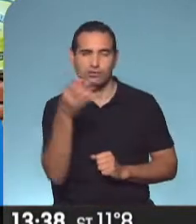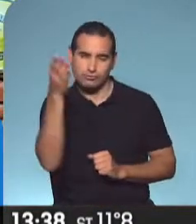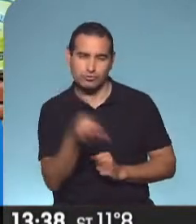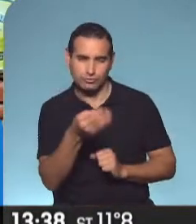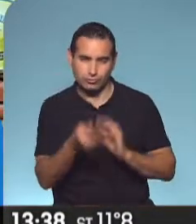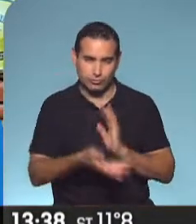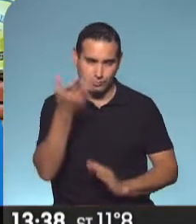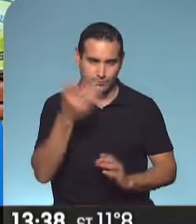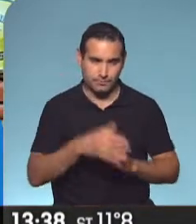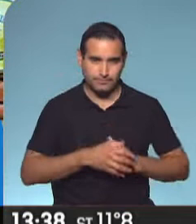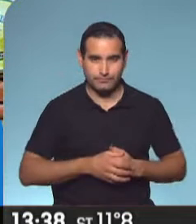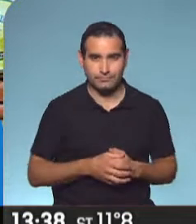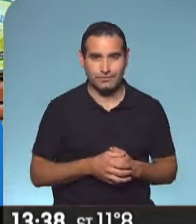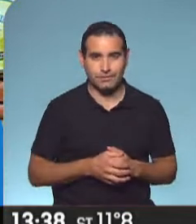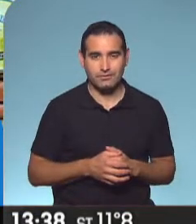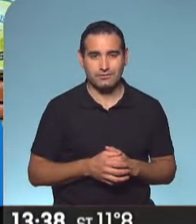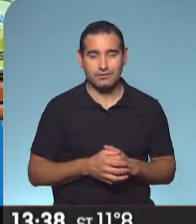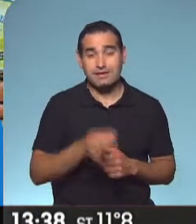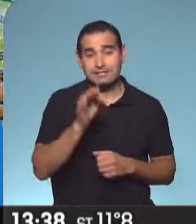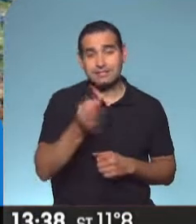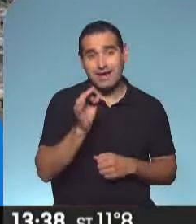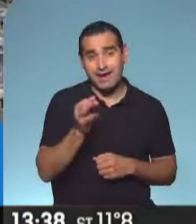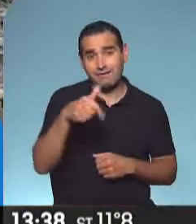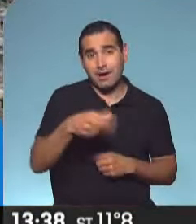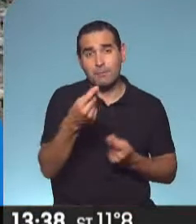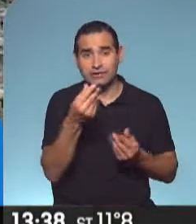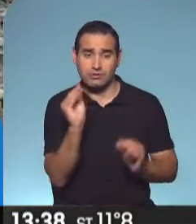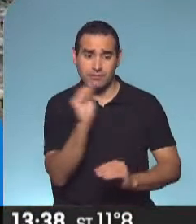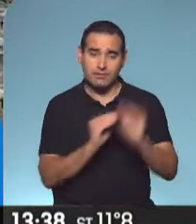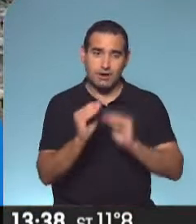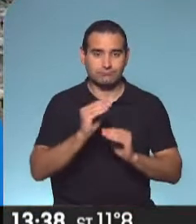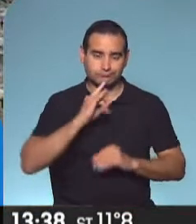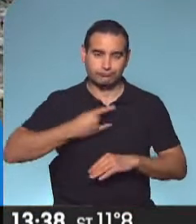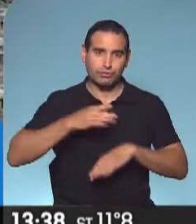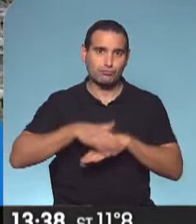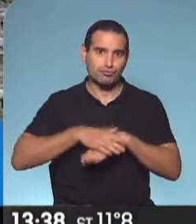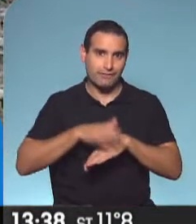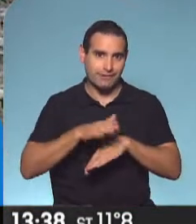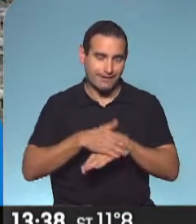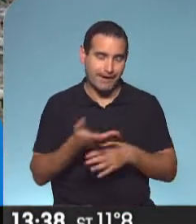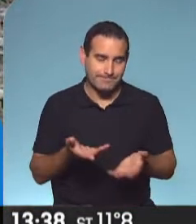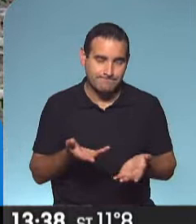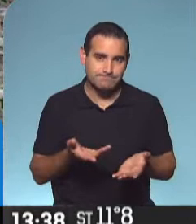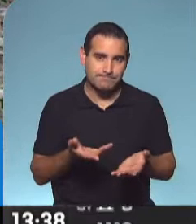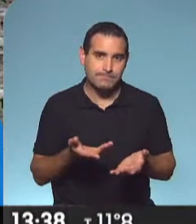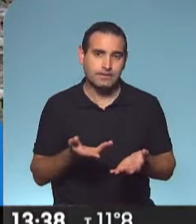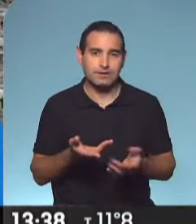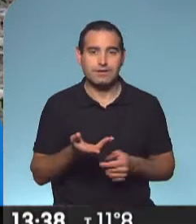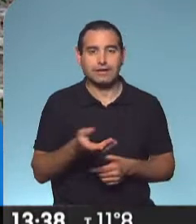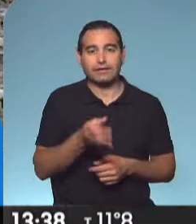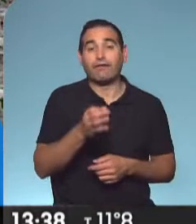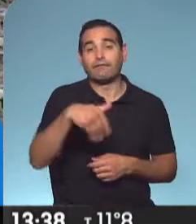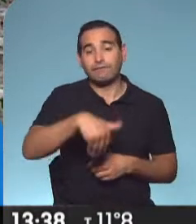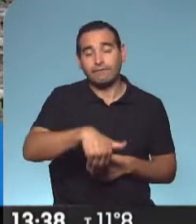5%. Sabemos que somos formadores de precio y que tenemos cierta responsabilidad frente al mercado, y lo que vamos a